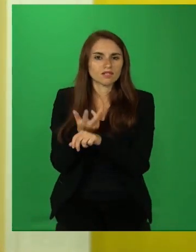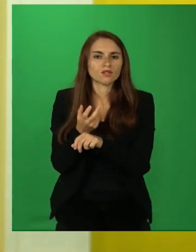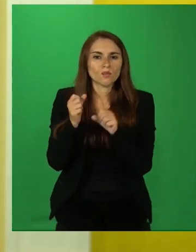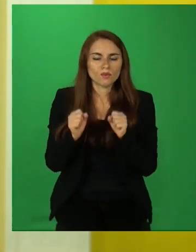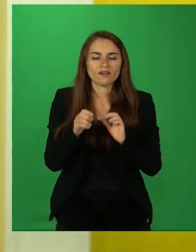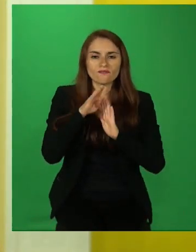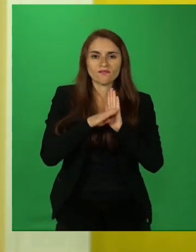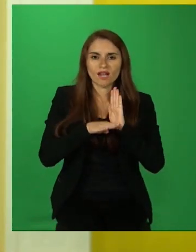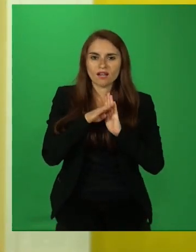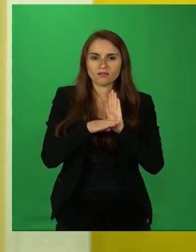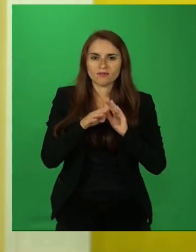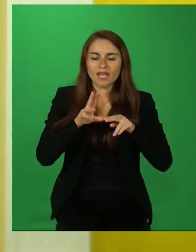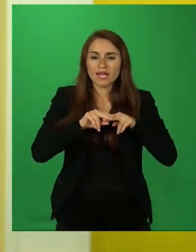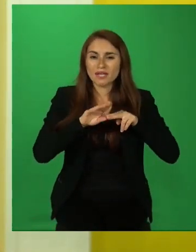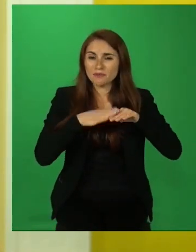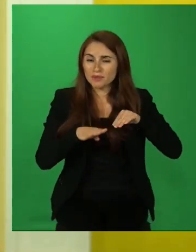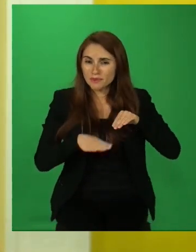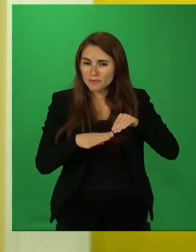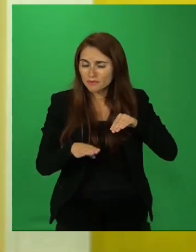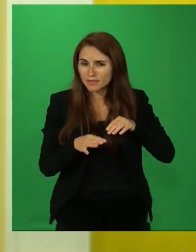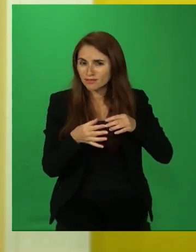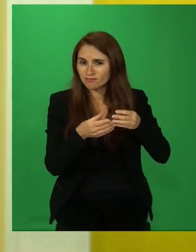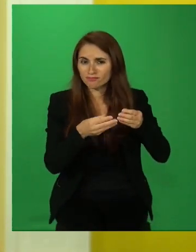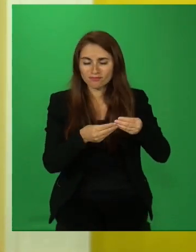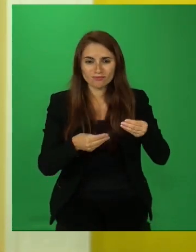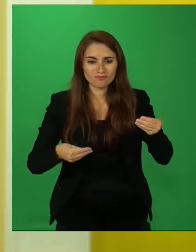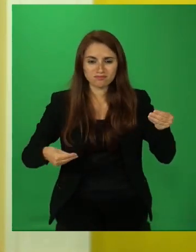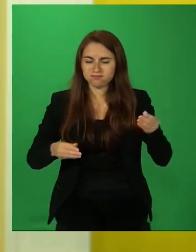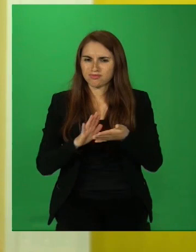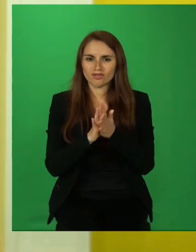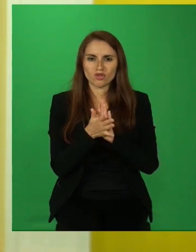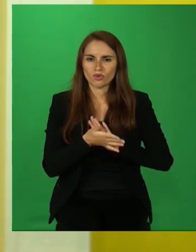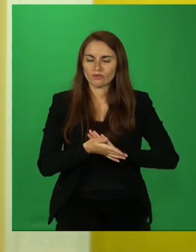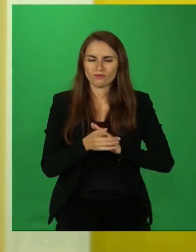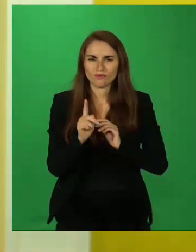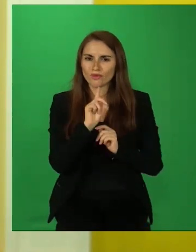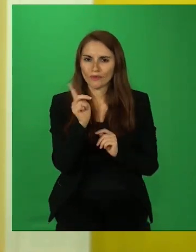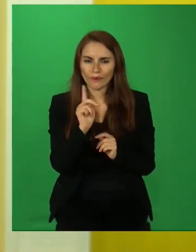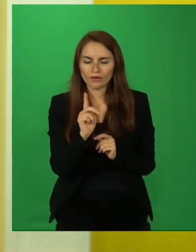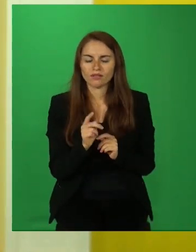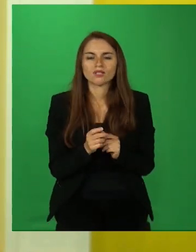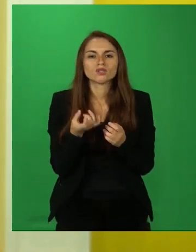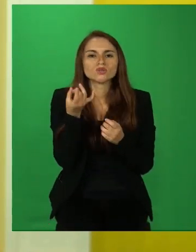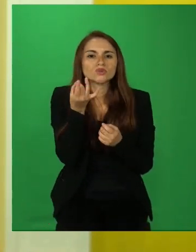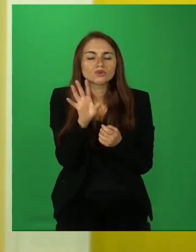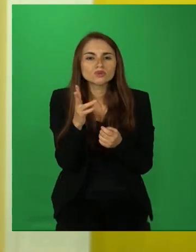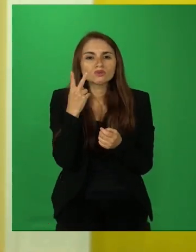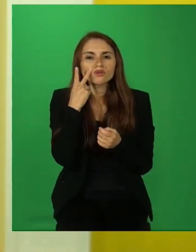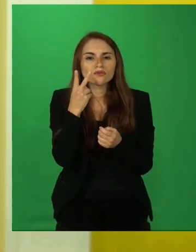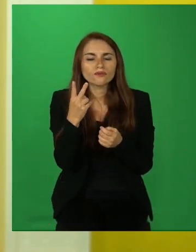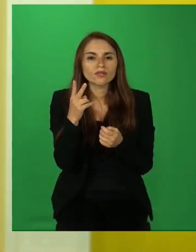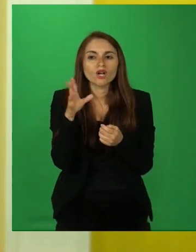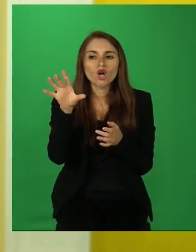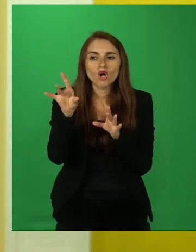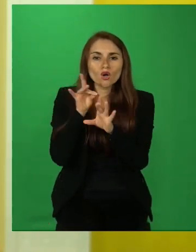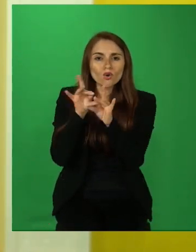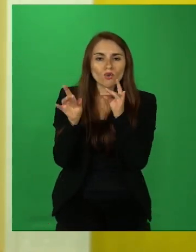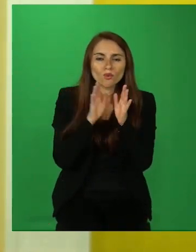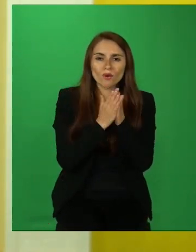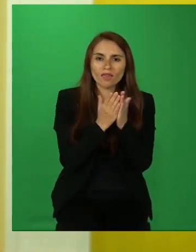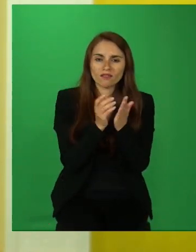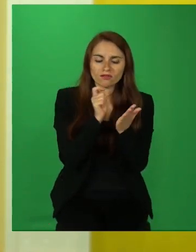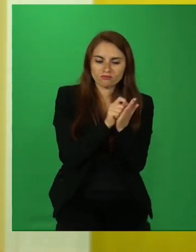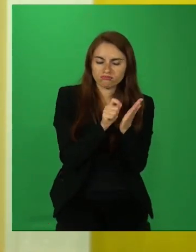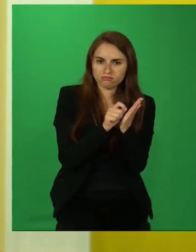descargar no los imprimas no impriman el texto claramente solamente escribe los ejercicios en tu